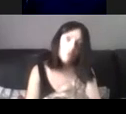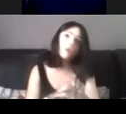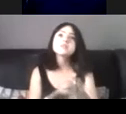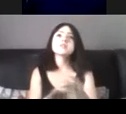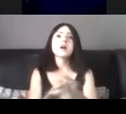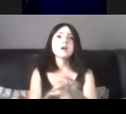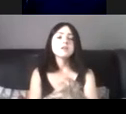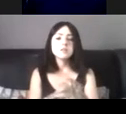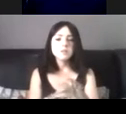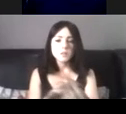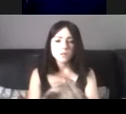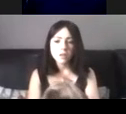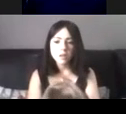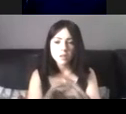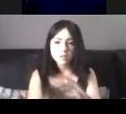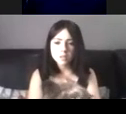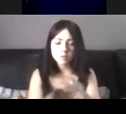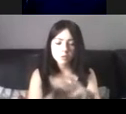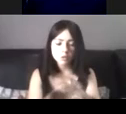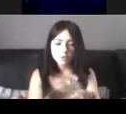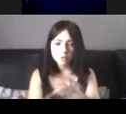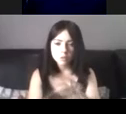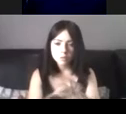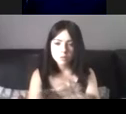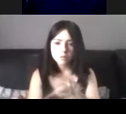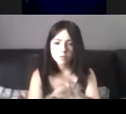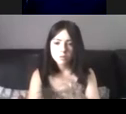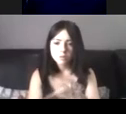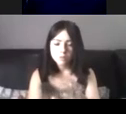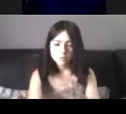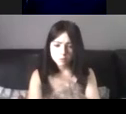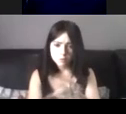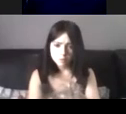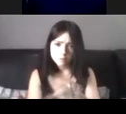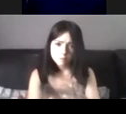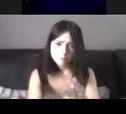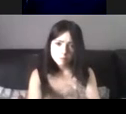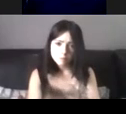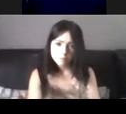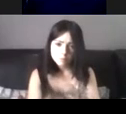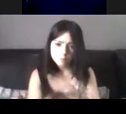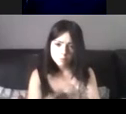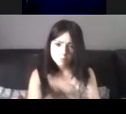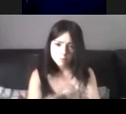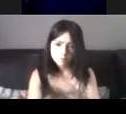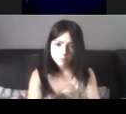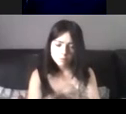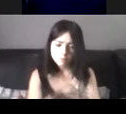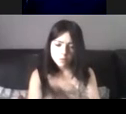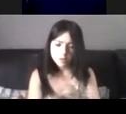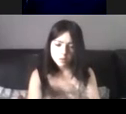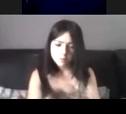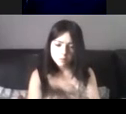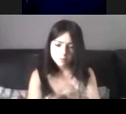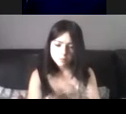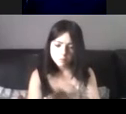portada que habla de un mismo hecho pero de diferentes formas como lo vemos acá y ustedes lo van a analizar con este cuadrito que le